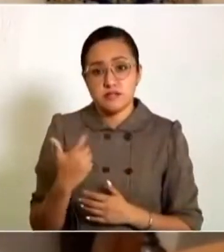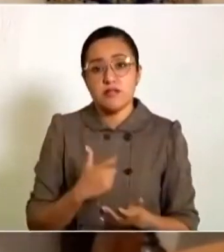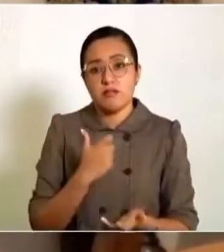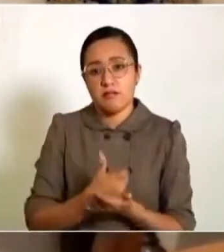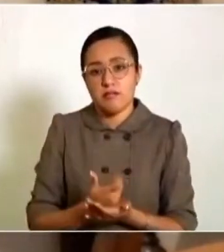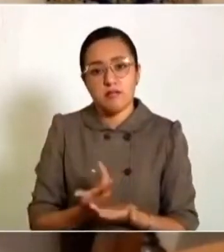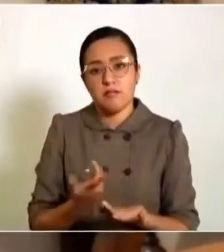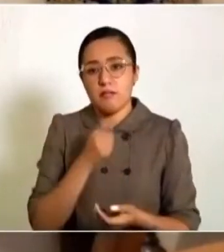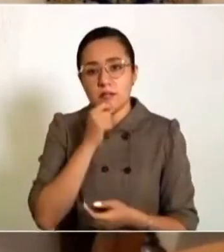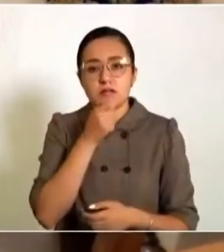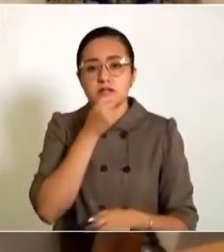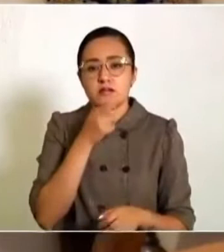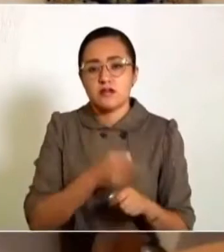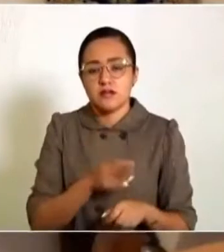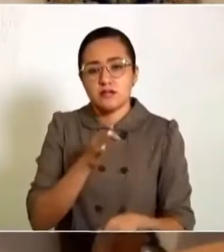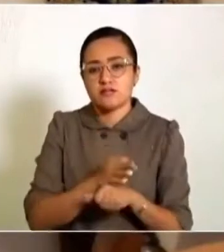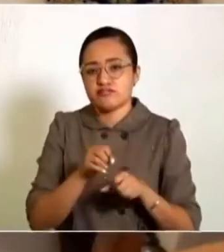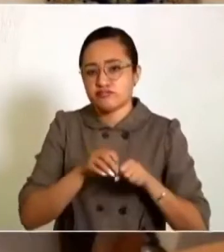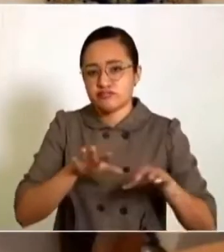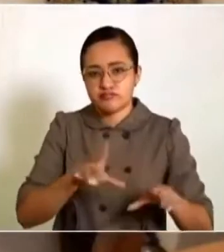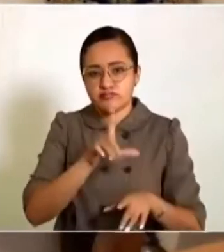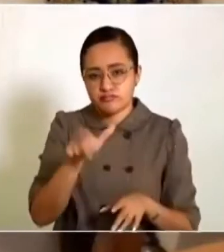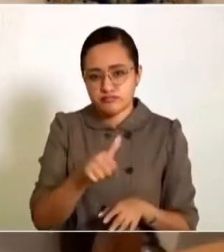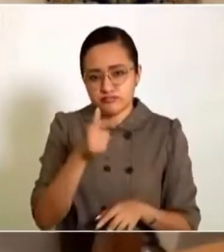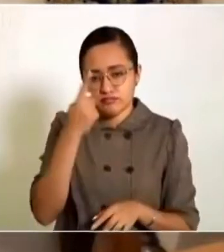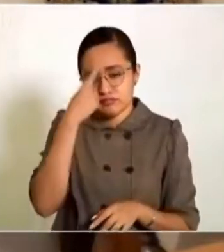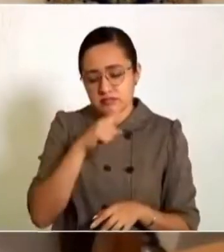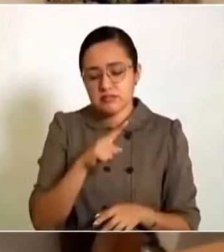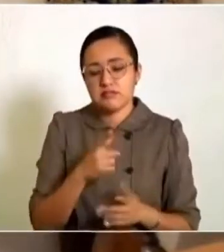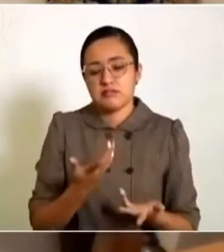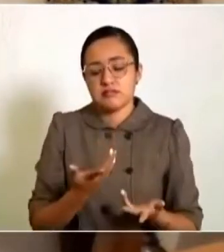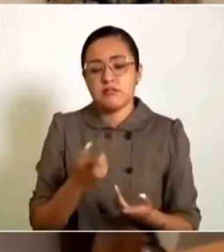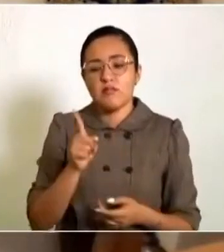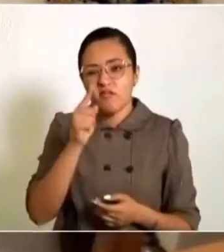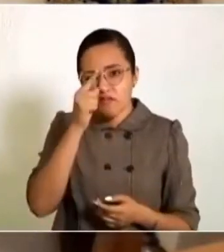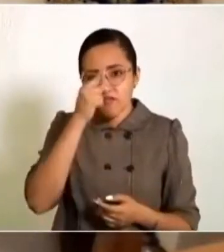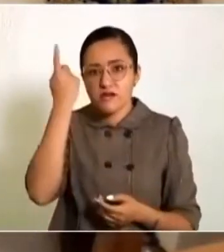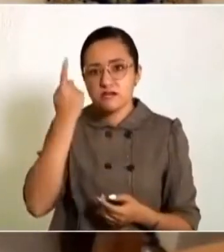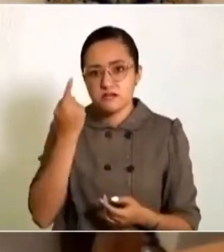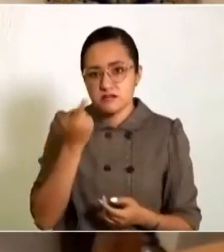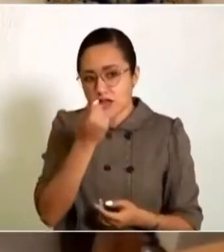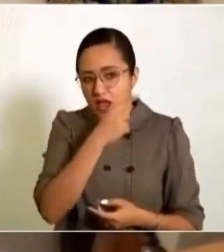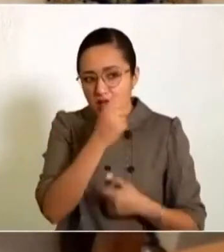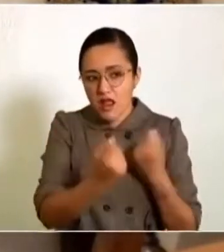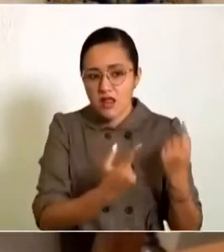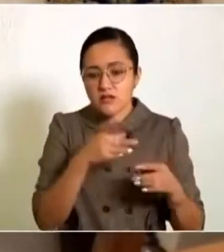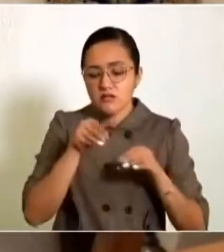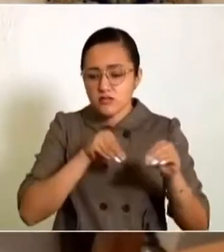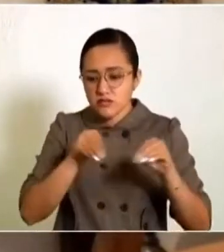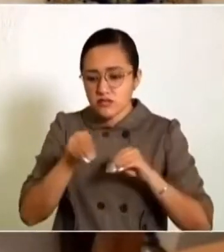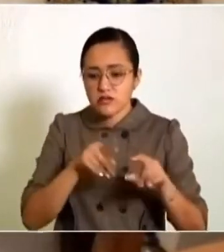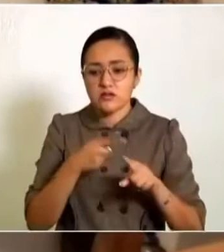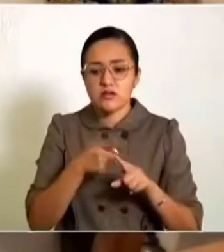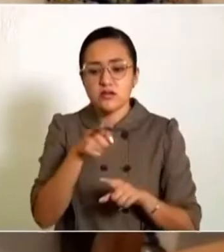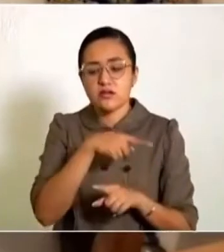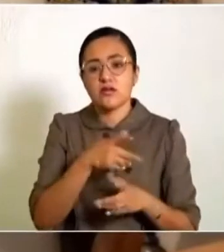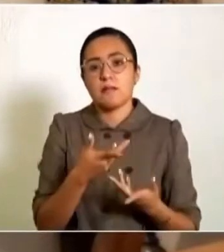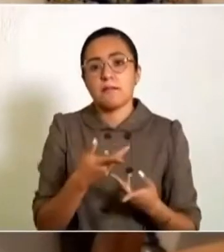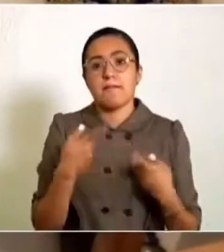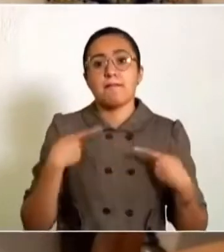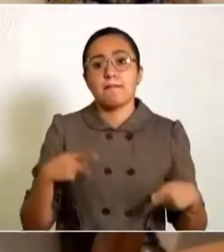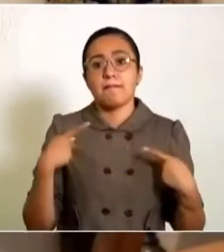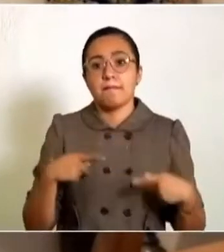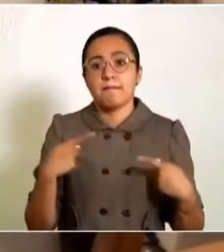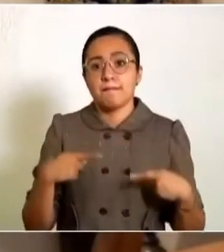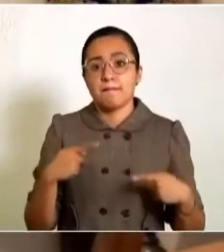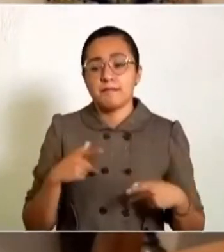los detalles que la propia secretaria va a difundir para facilitar la movilidad de las personas que asistan